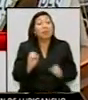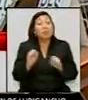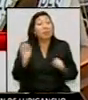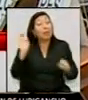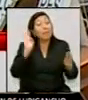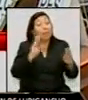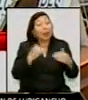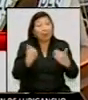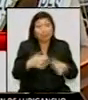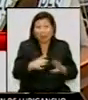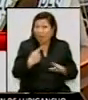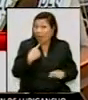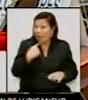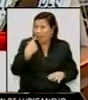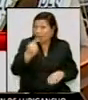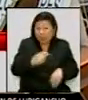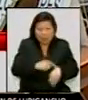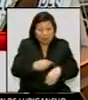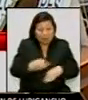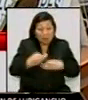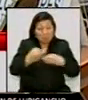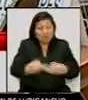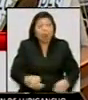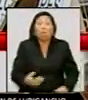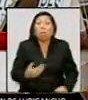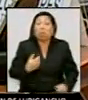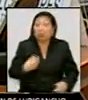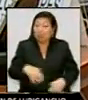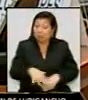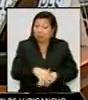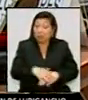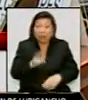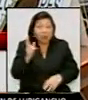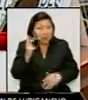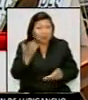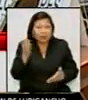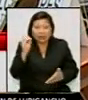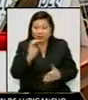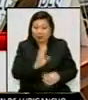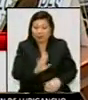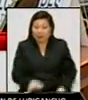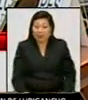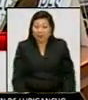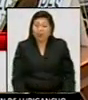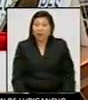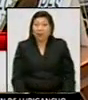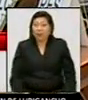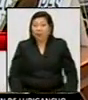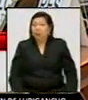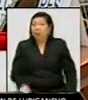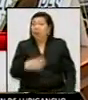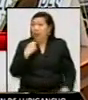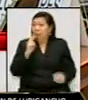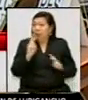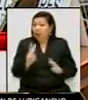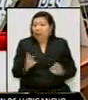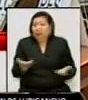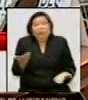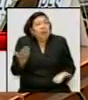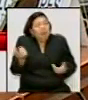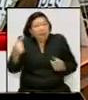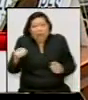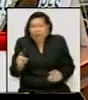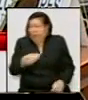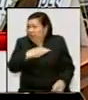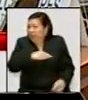preocupante que, habiéndose dado ese plazo para que obviamente se pueda escuchar la opinión de ellos, de la observación, no esté